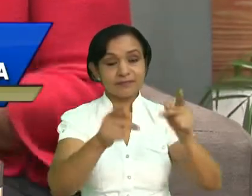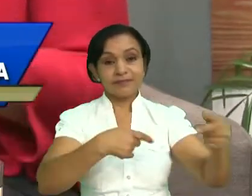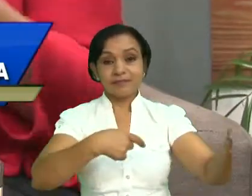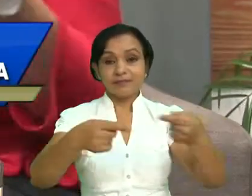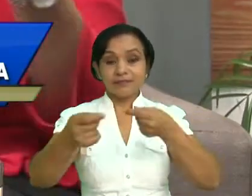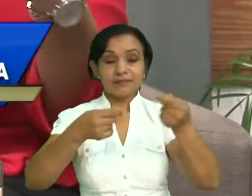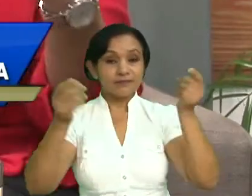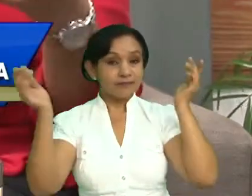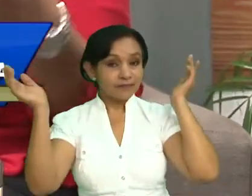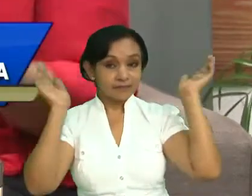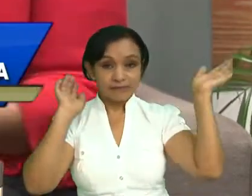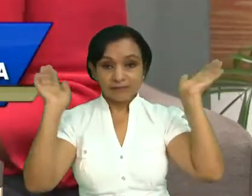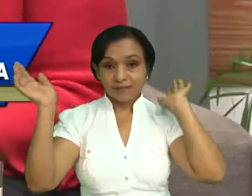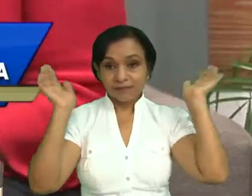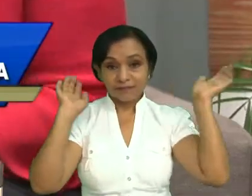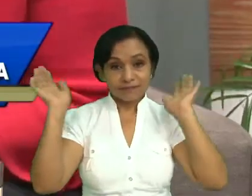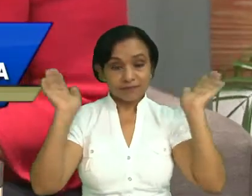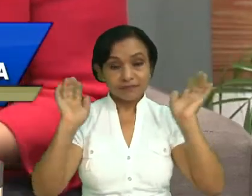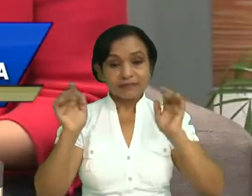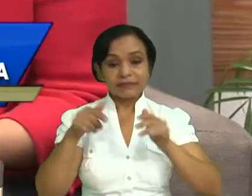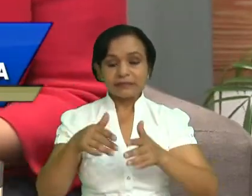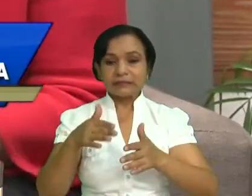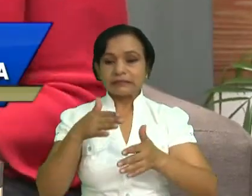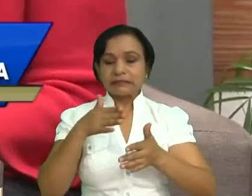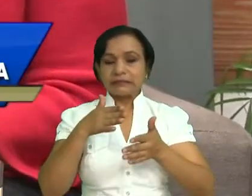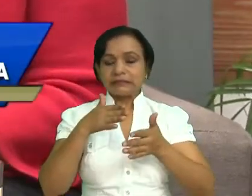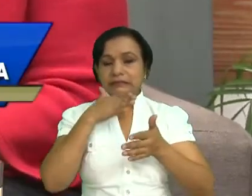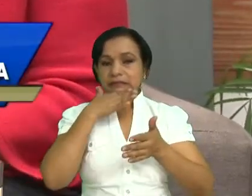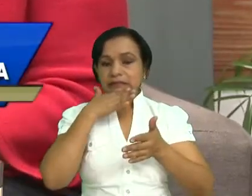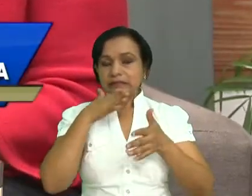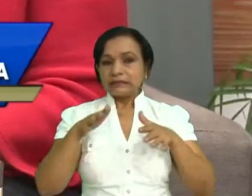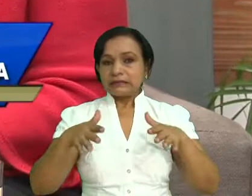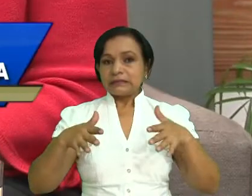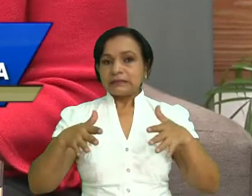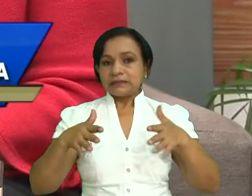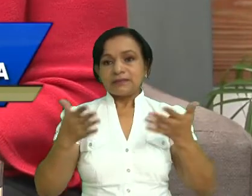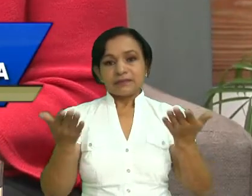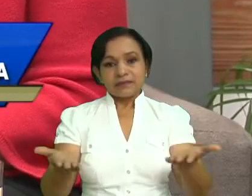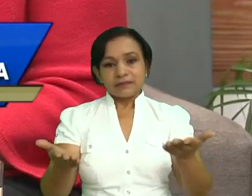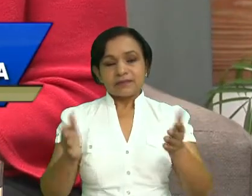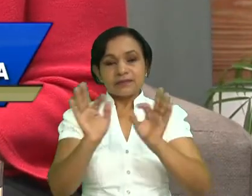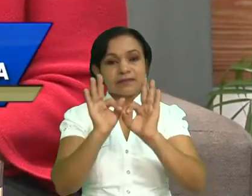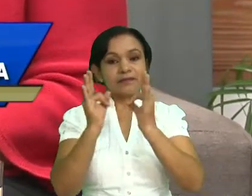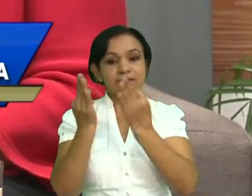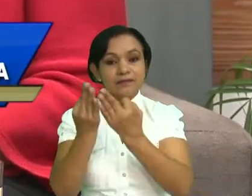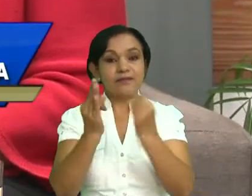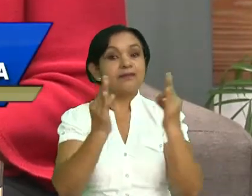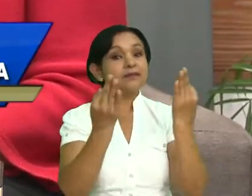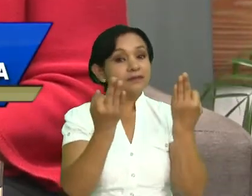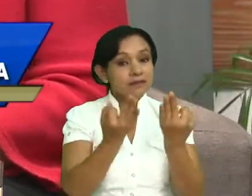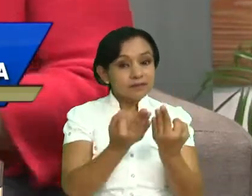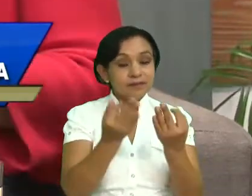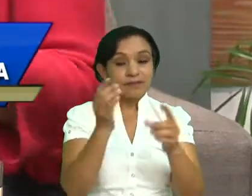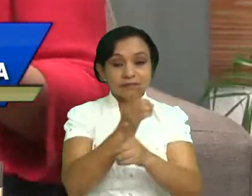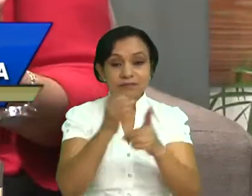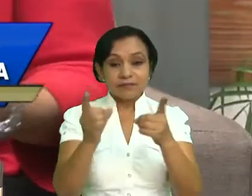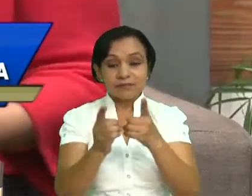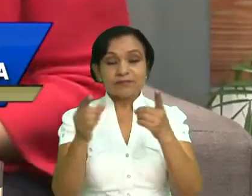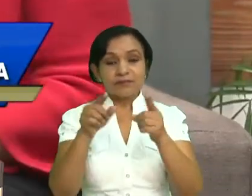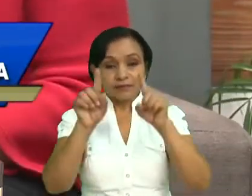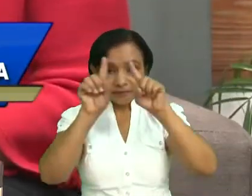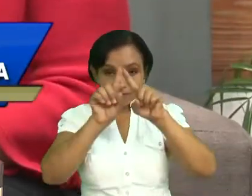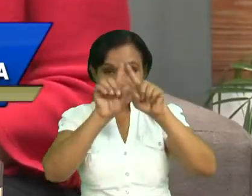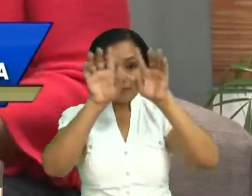bien es cierto, estamos pasando por este momento de tensión, pero también la familia tiene que estar, es tan